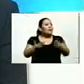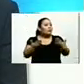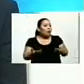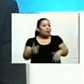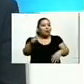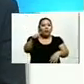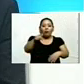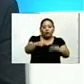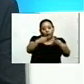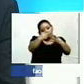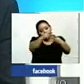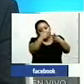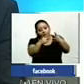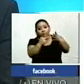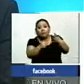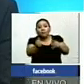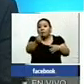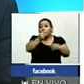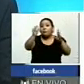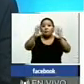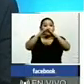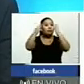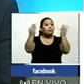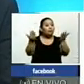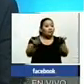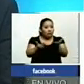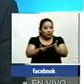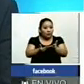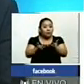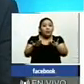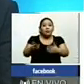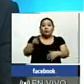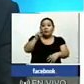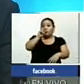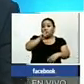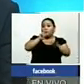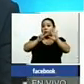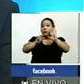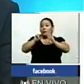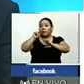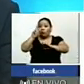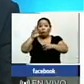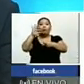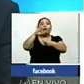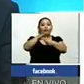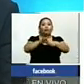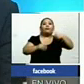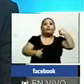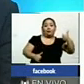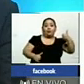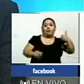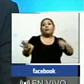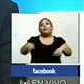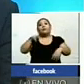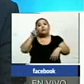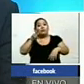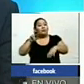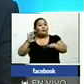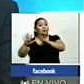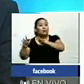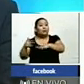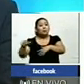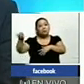Es momento de que revisemos algunos hechos internacionales. Con 272 votos a favor y 158 en contra, el proyecto de ley que